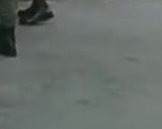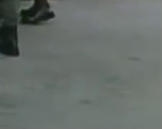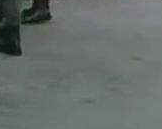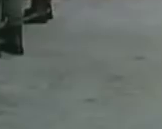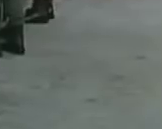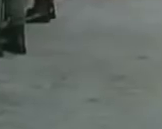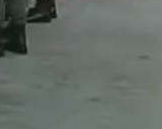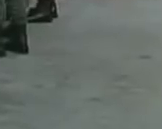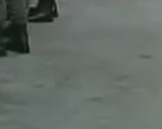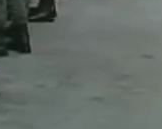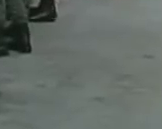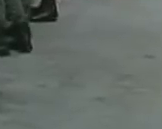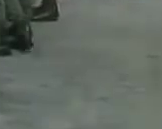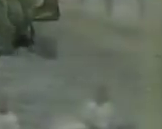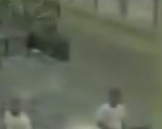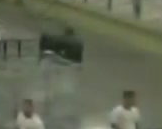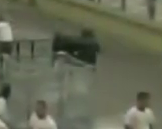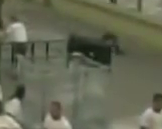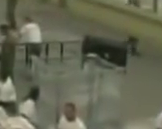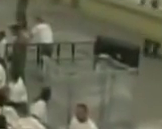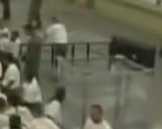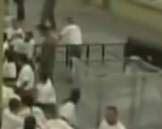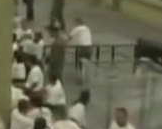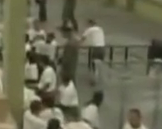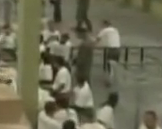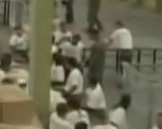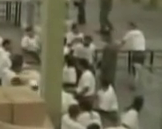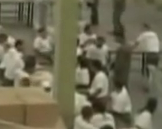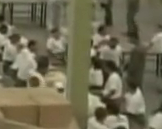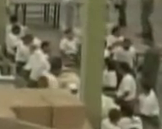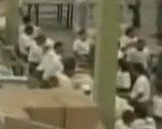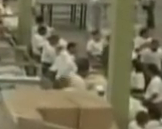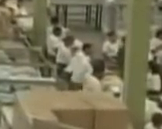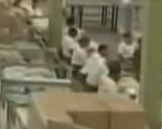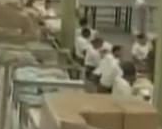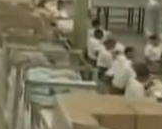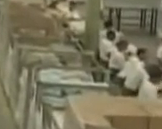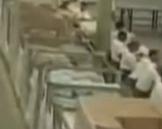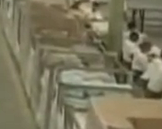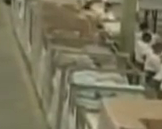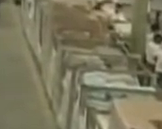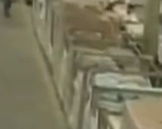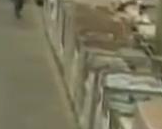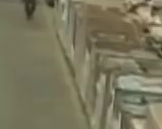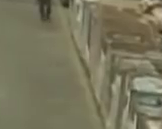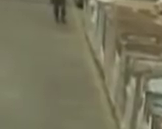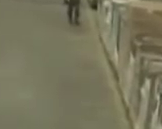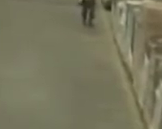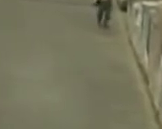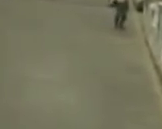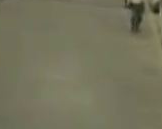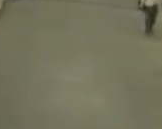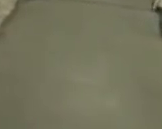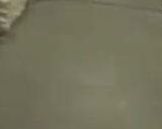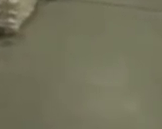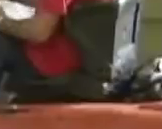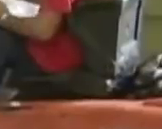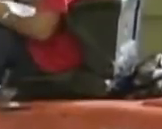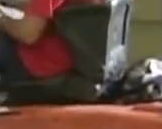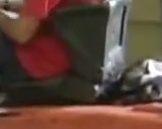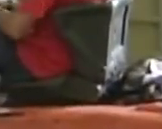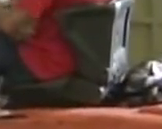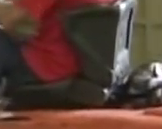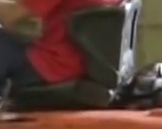la orden de garantizar los CLAP, llueva, truene o relampaguee,